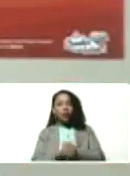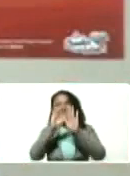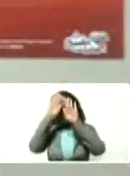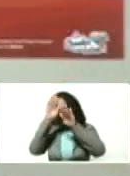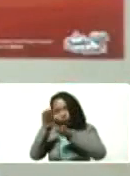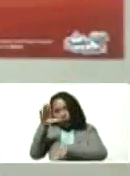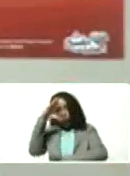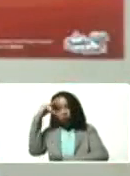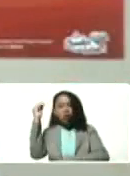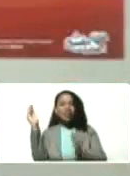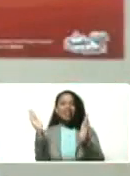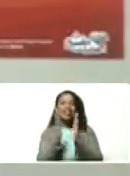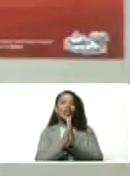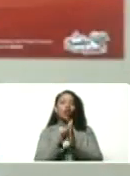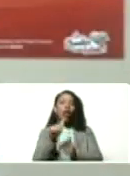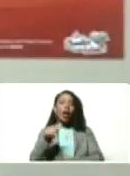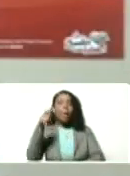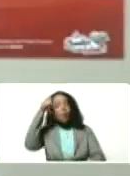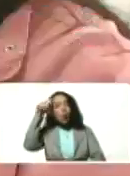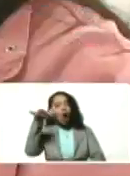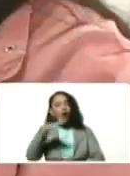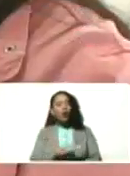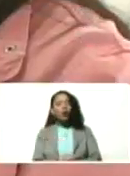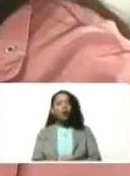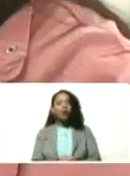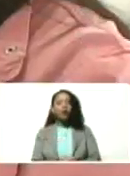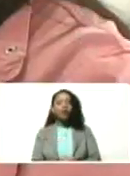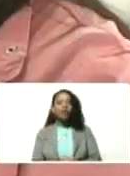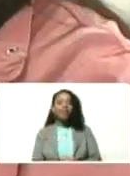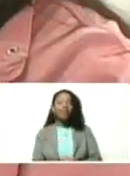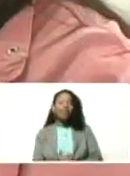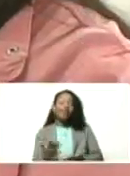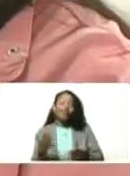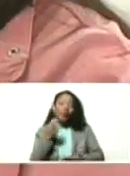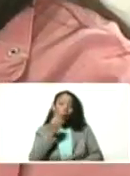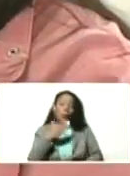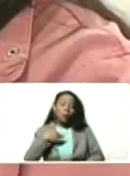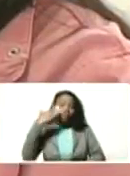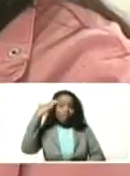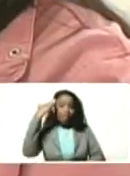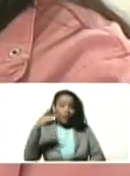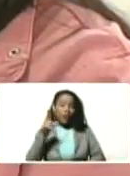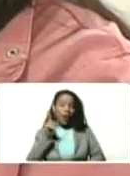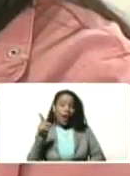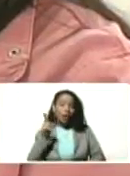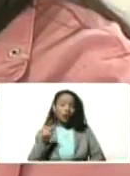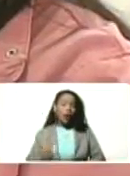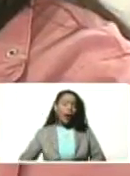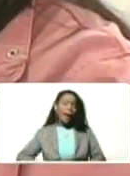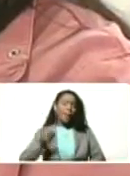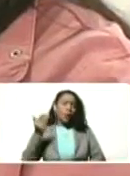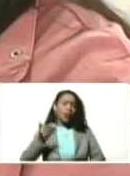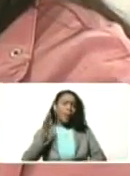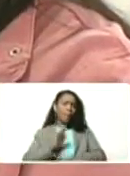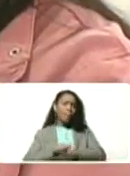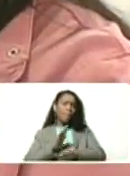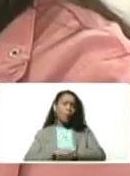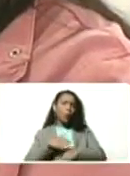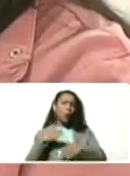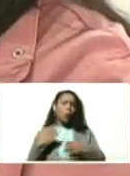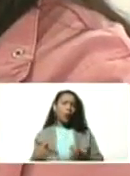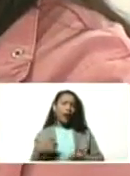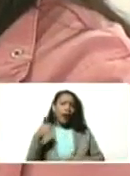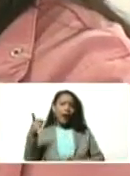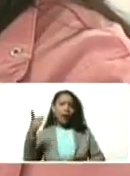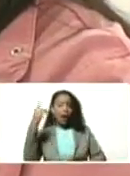pobres. Santo del pueblo. Santo del pueblo. Y bueno, mi comandante, eso es muy importante porque está allí.